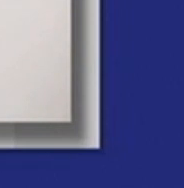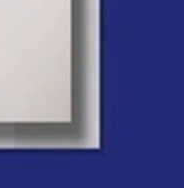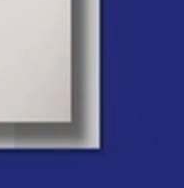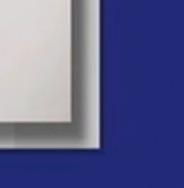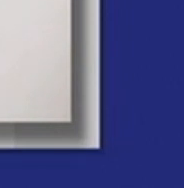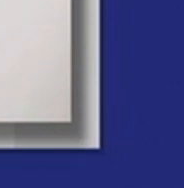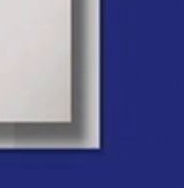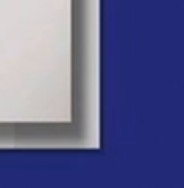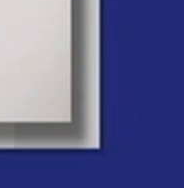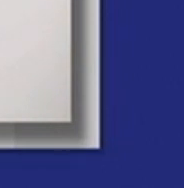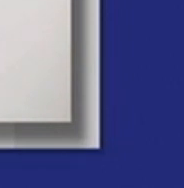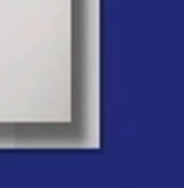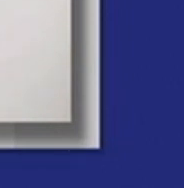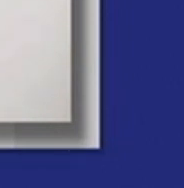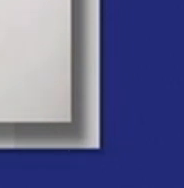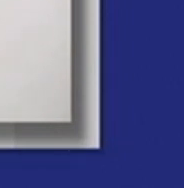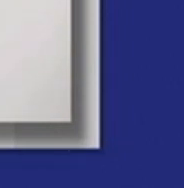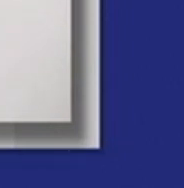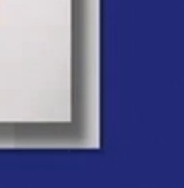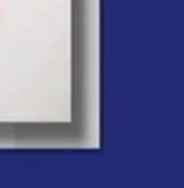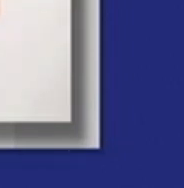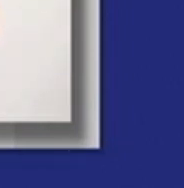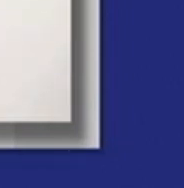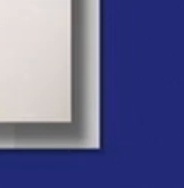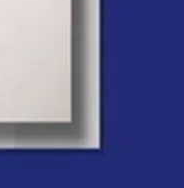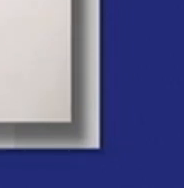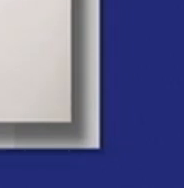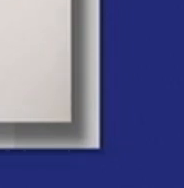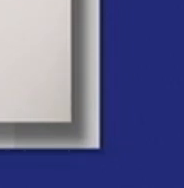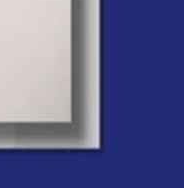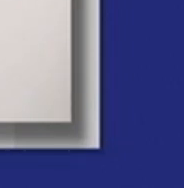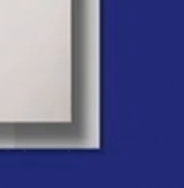revisión de conocimientos previos,